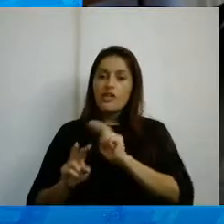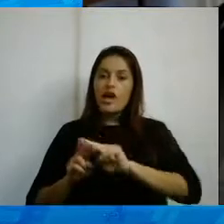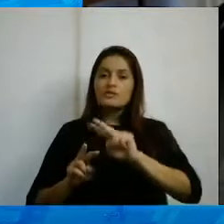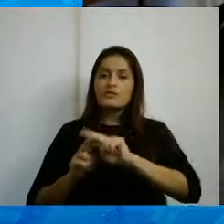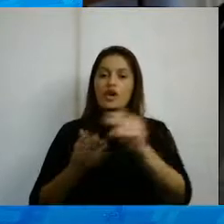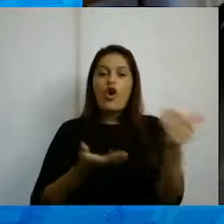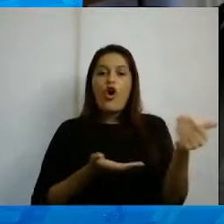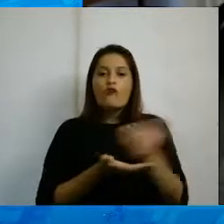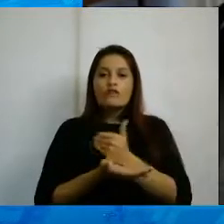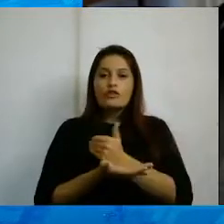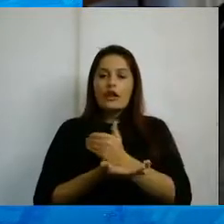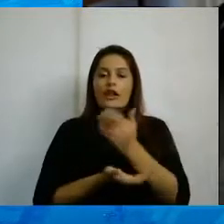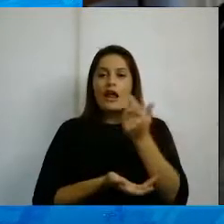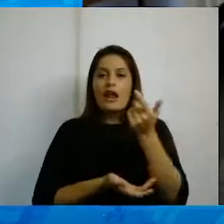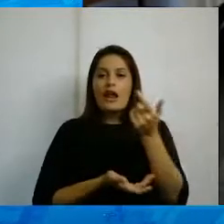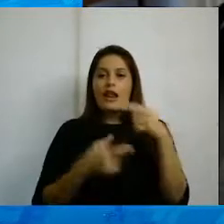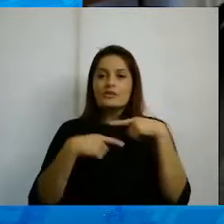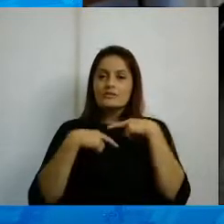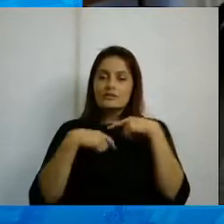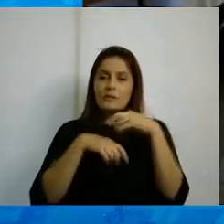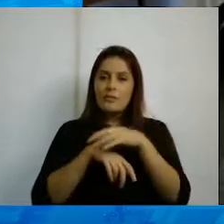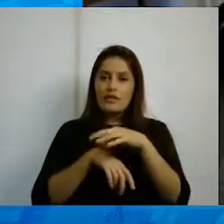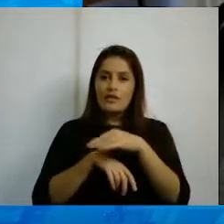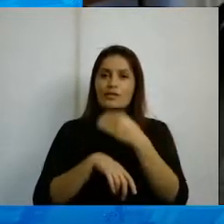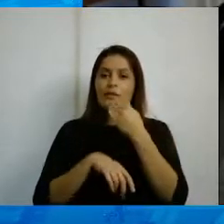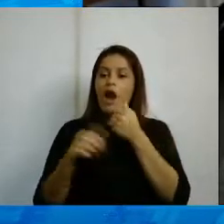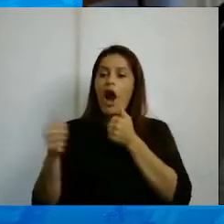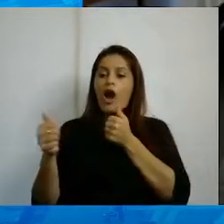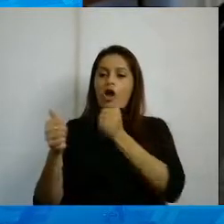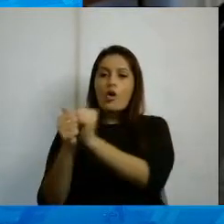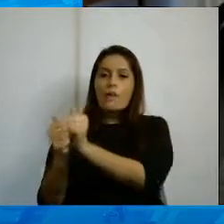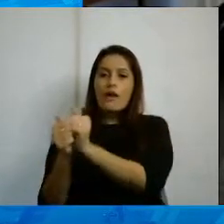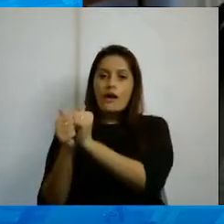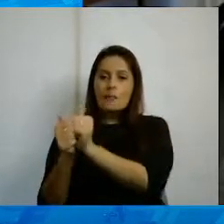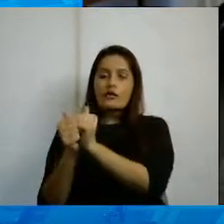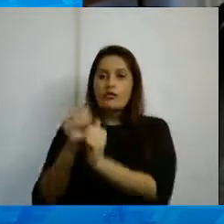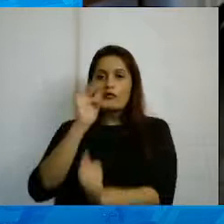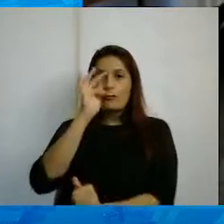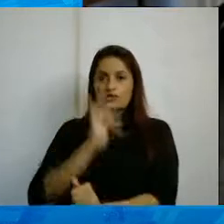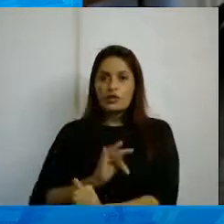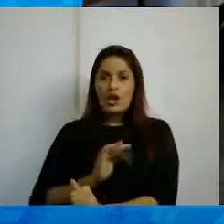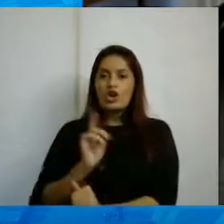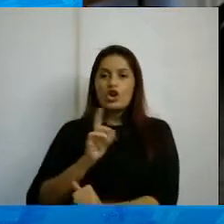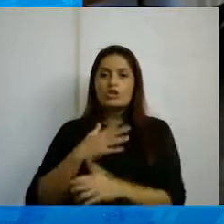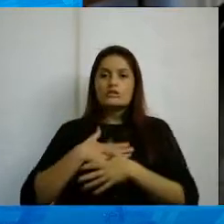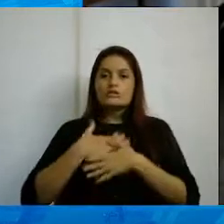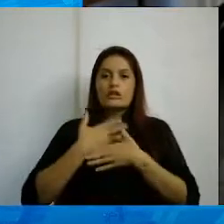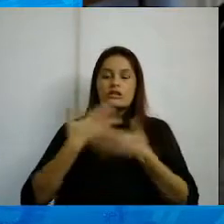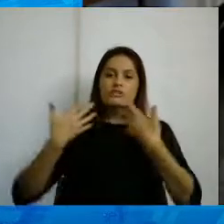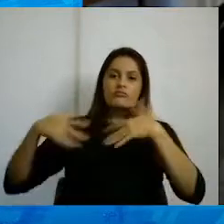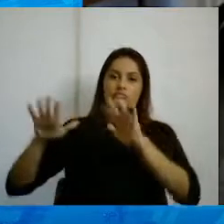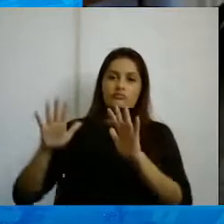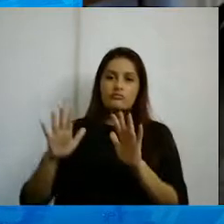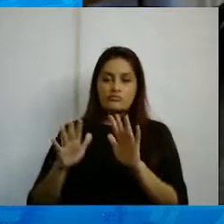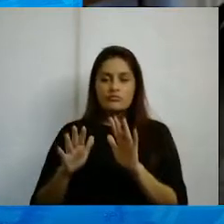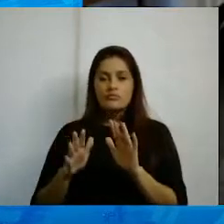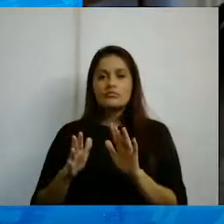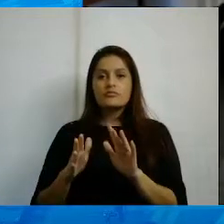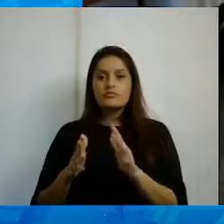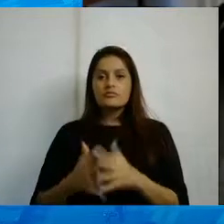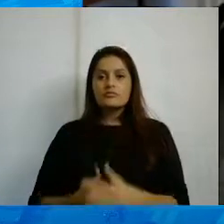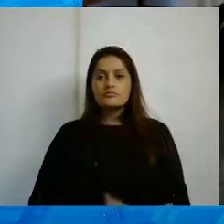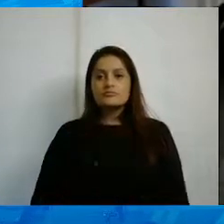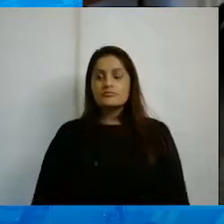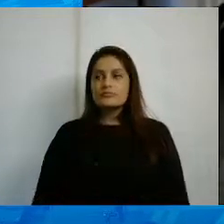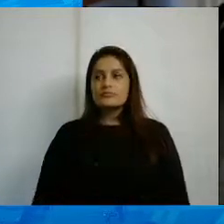lo más importante es el acompañamiento al funcionario y que no se sienta desprotegido. Entonces, en ese sentido,